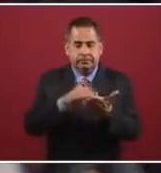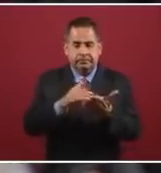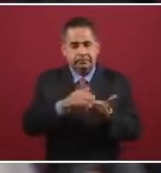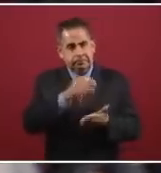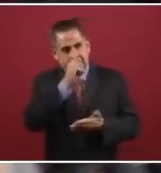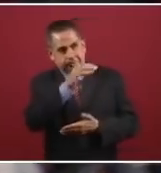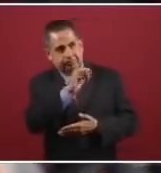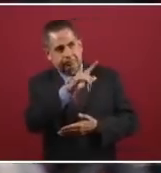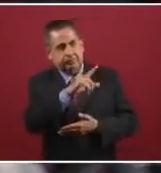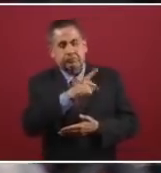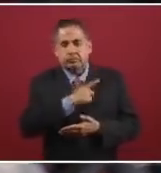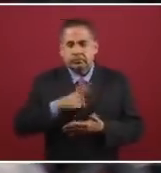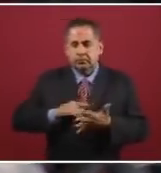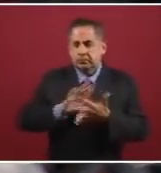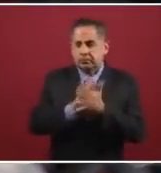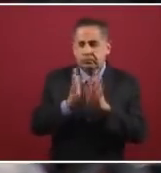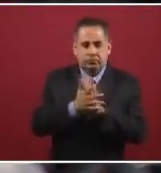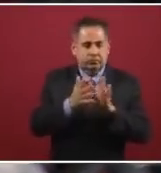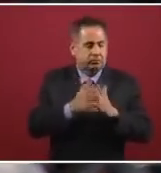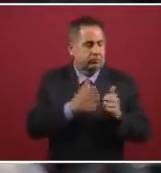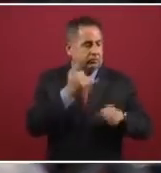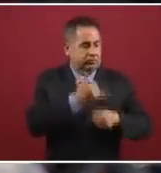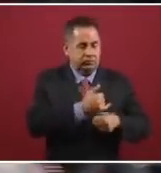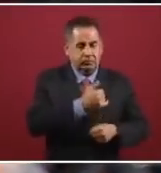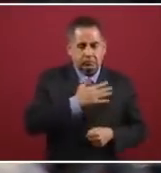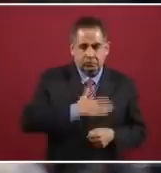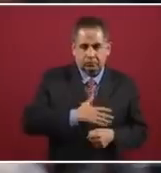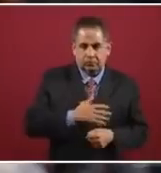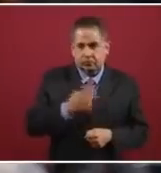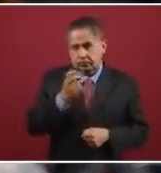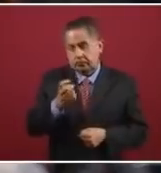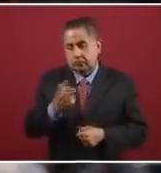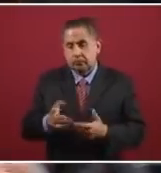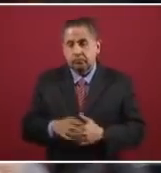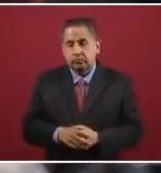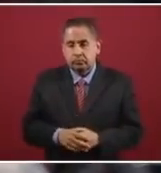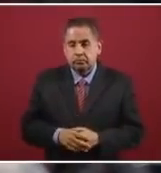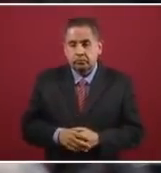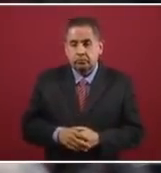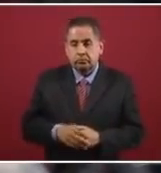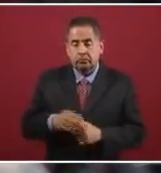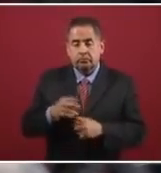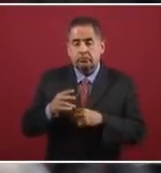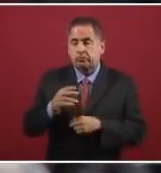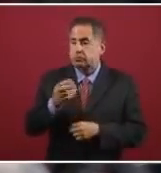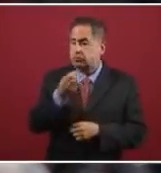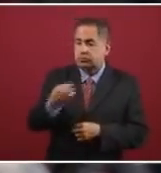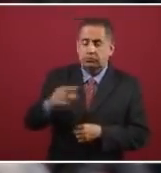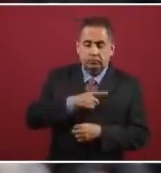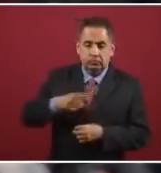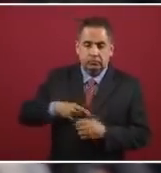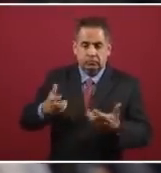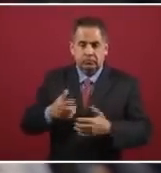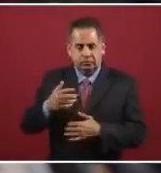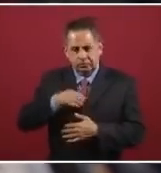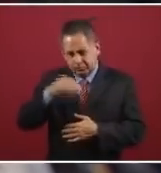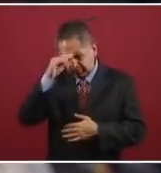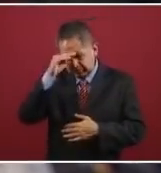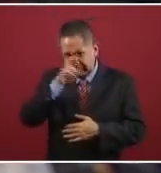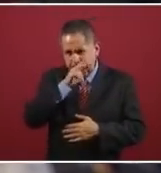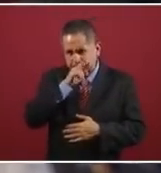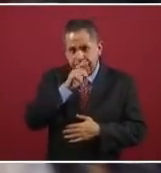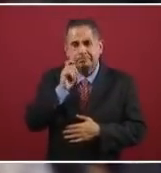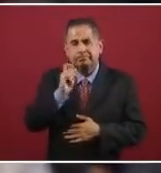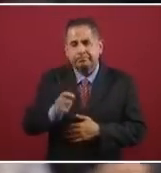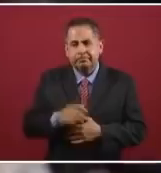no debe hacerse cómplice de actos inmorales. Por eso lo hace. Que esa es la obligación que uno tiene. Y yo me temo que en el